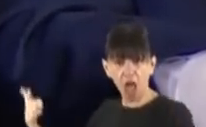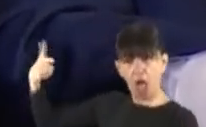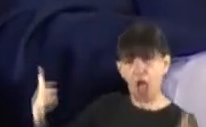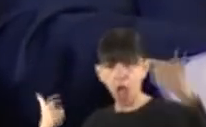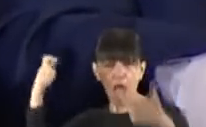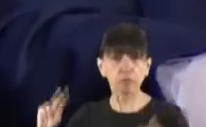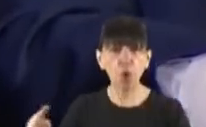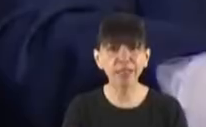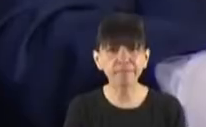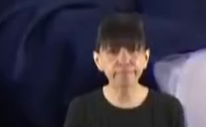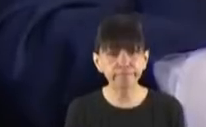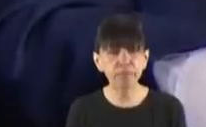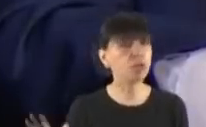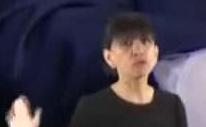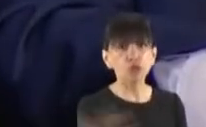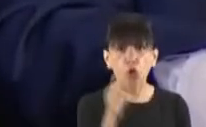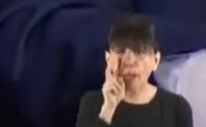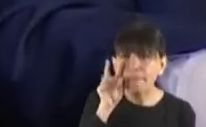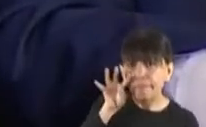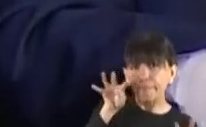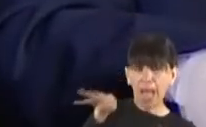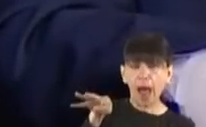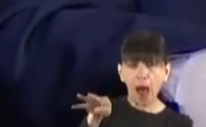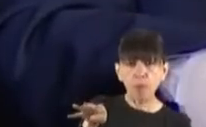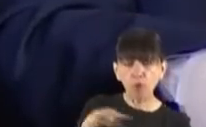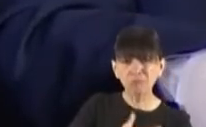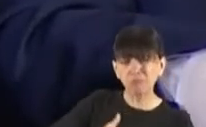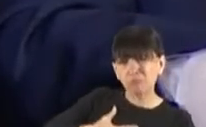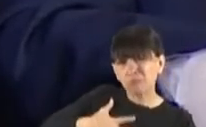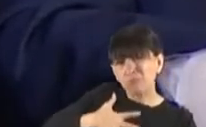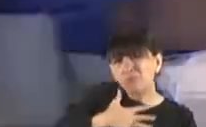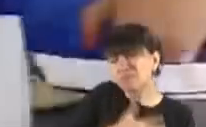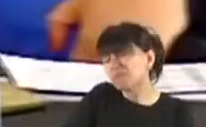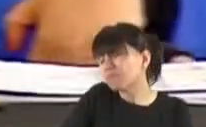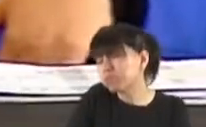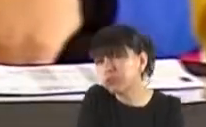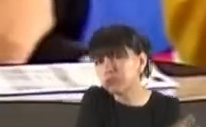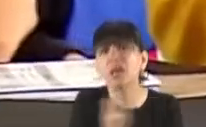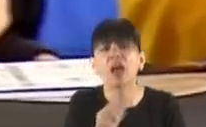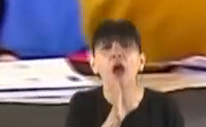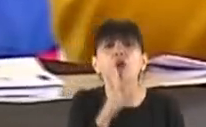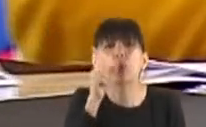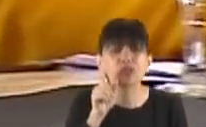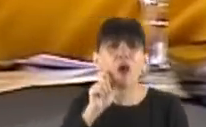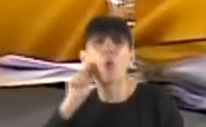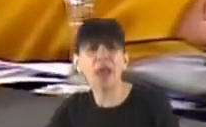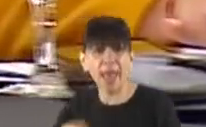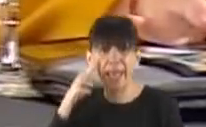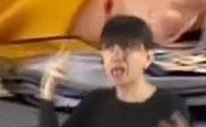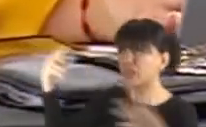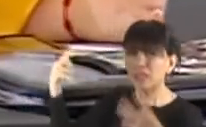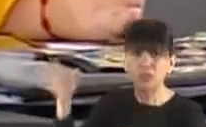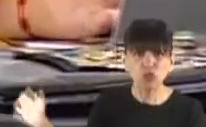A todos nos conmueve lo que está pasando en Rusia y en Ucrania. A todos. Absolutamente a